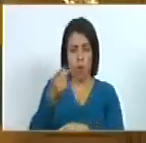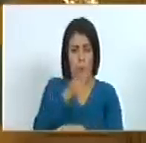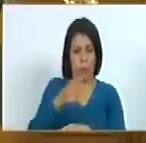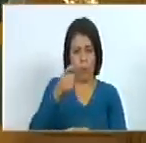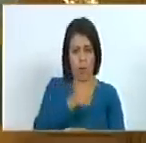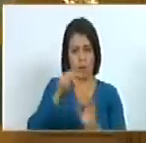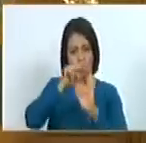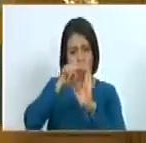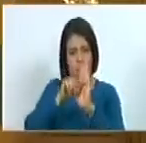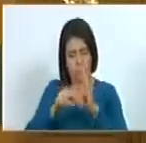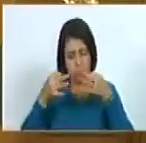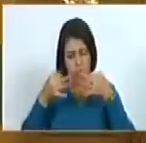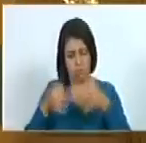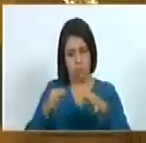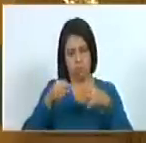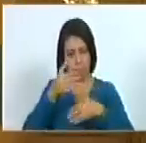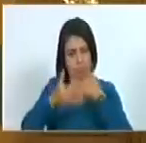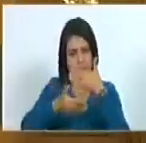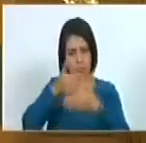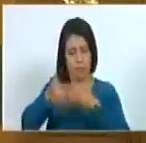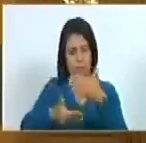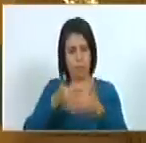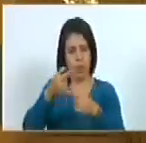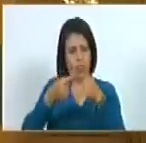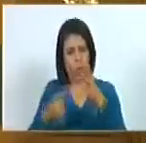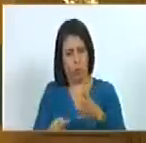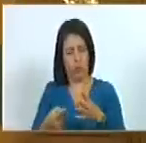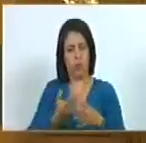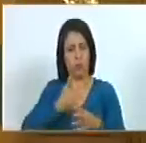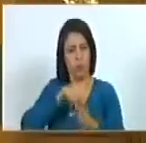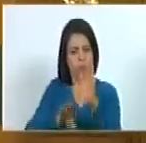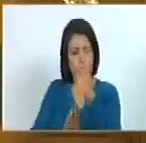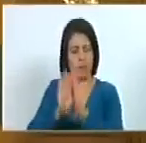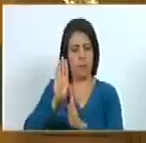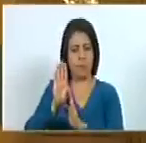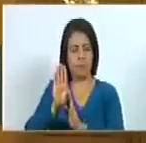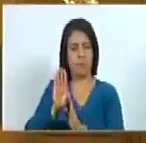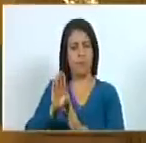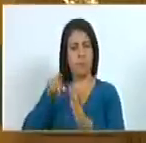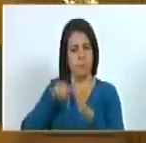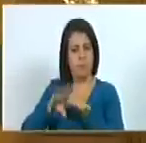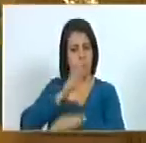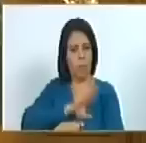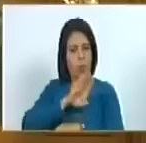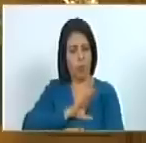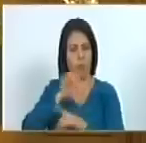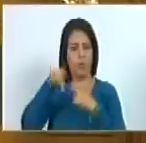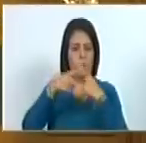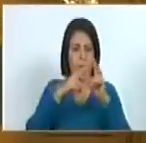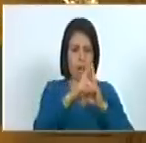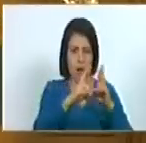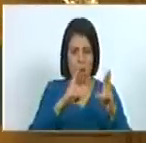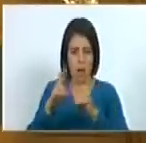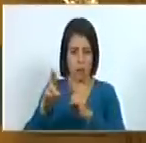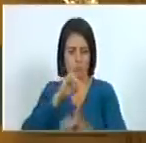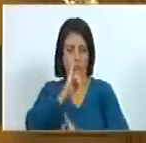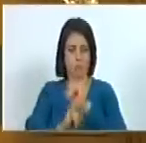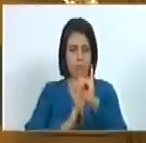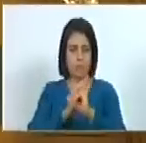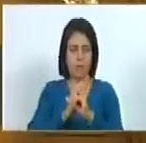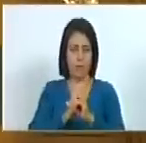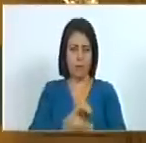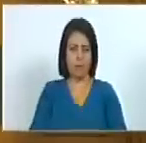búsqueda de la normalización de la situación para nuestro desarrollo interno y también de las relaciones